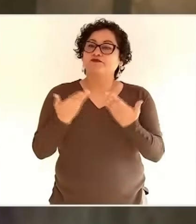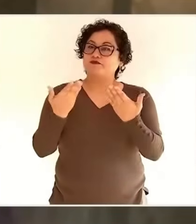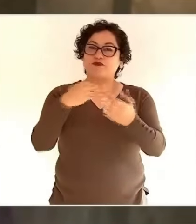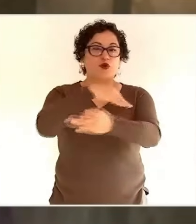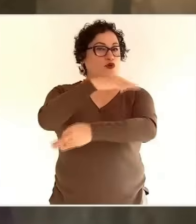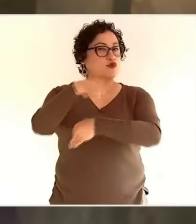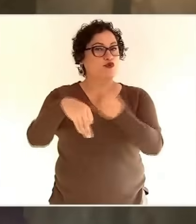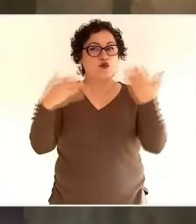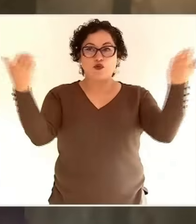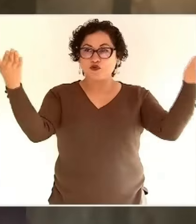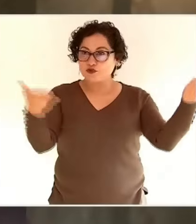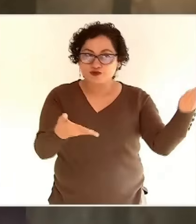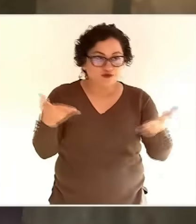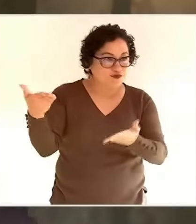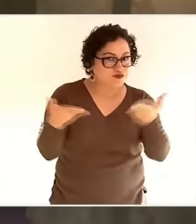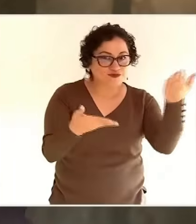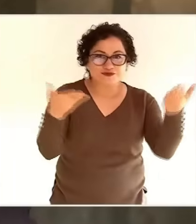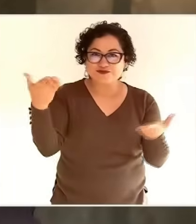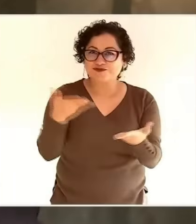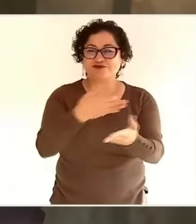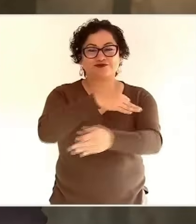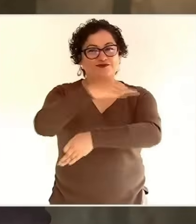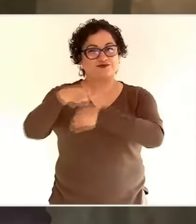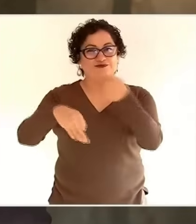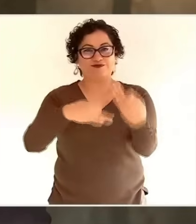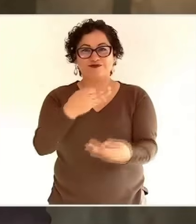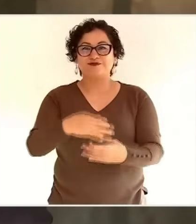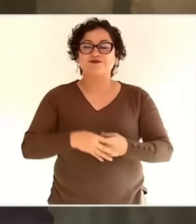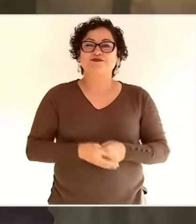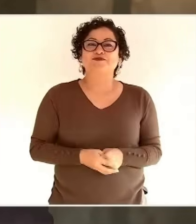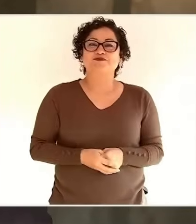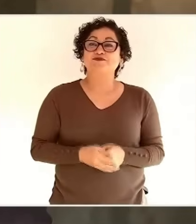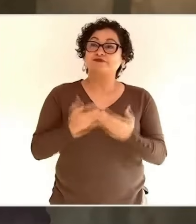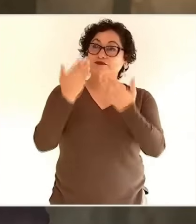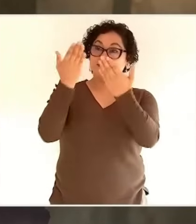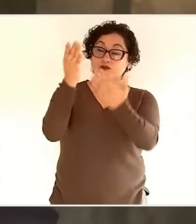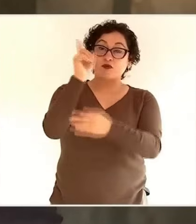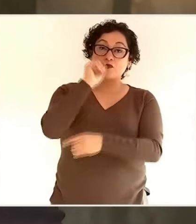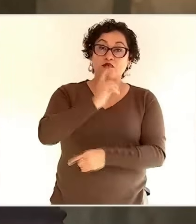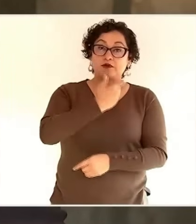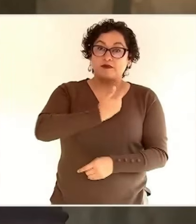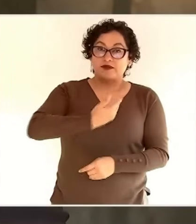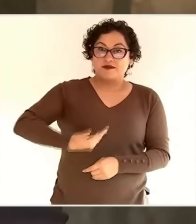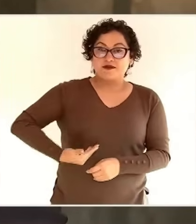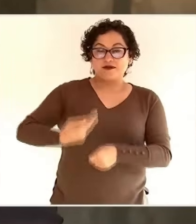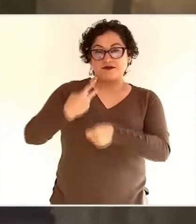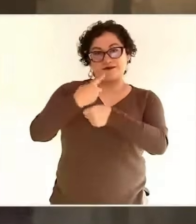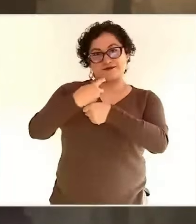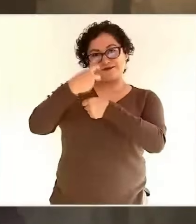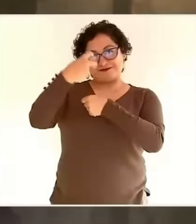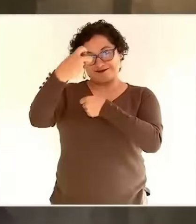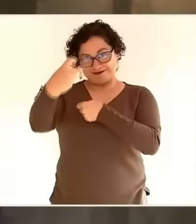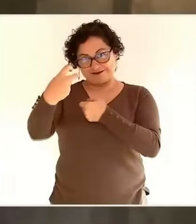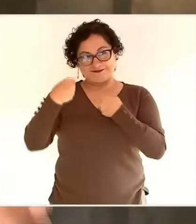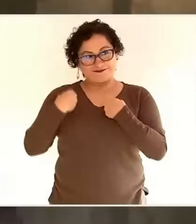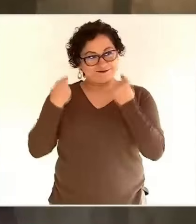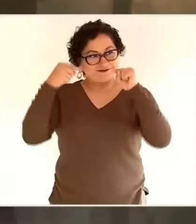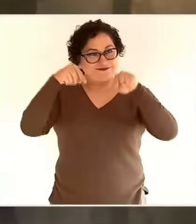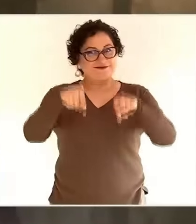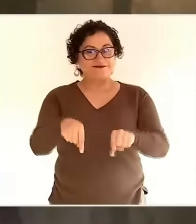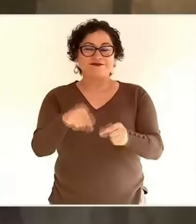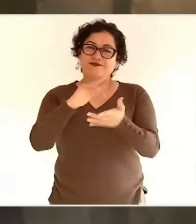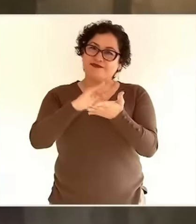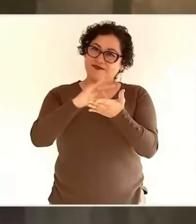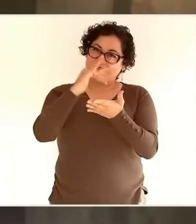bienvenidas y bienvenidos. Gracias, Presidenta, por invitarme el día de